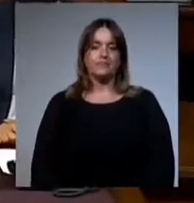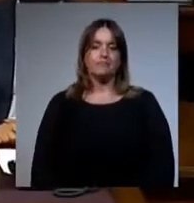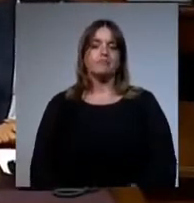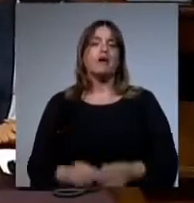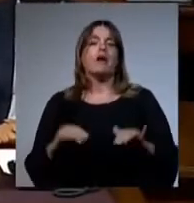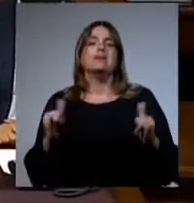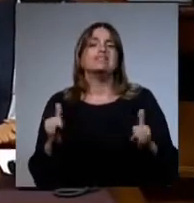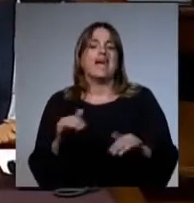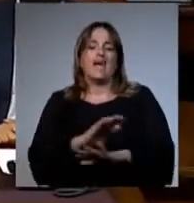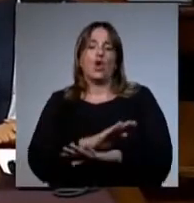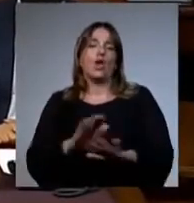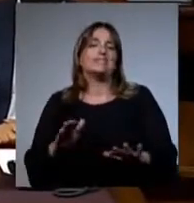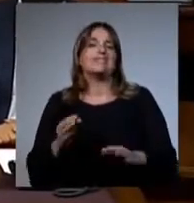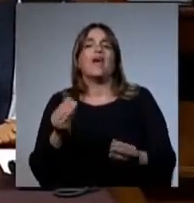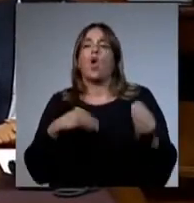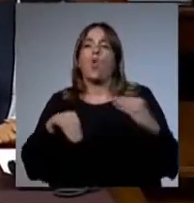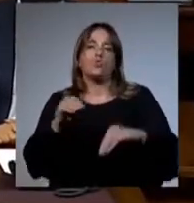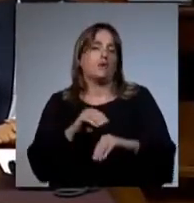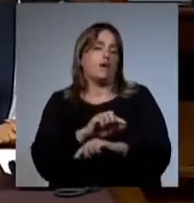Ya no hay más tiempo para excusas,